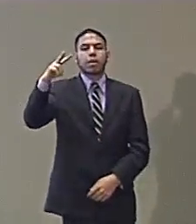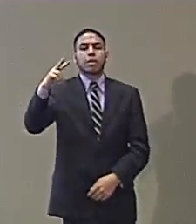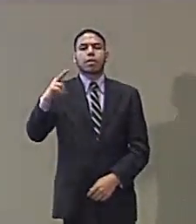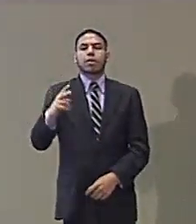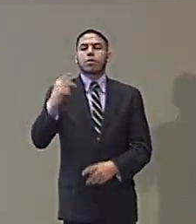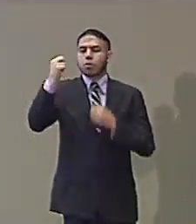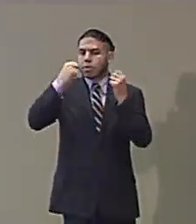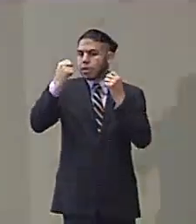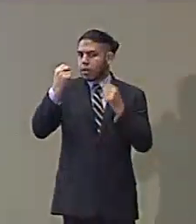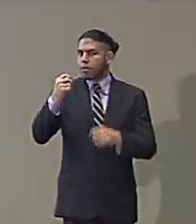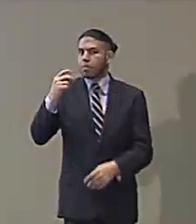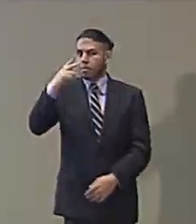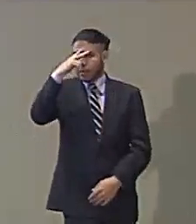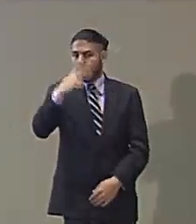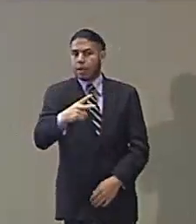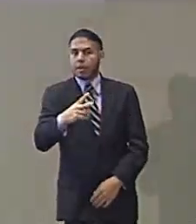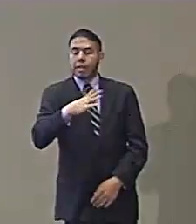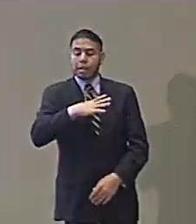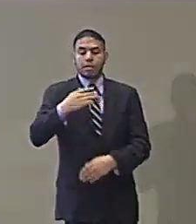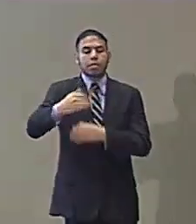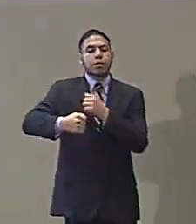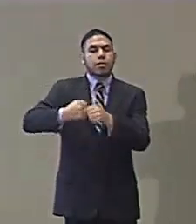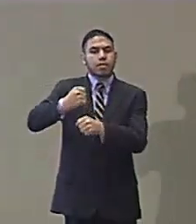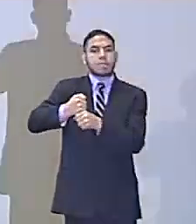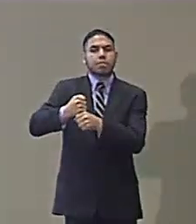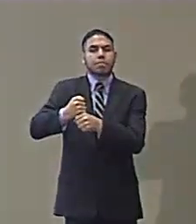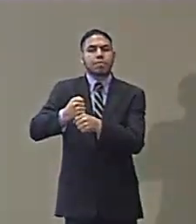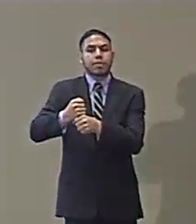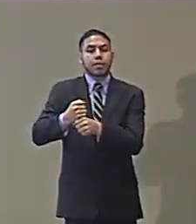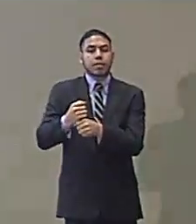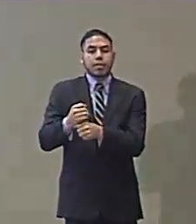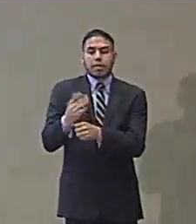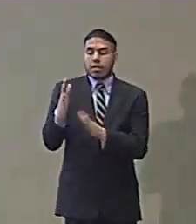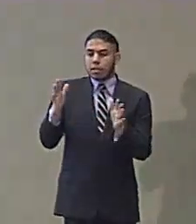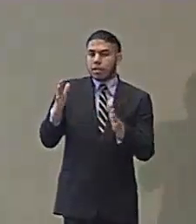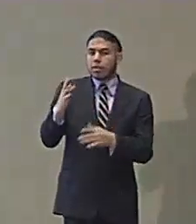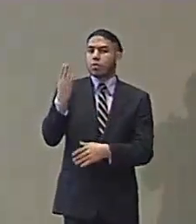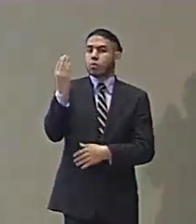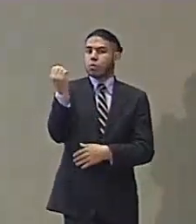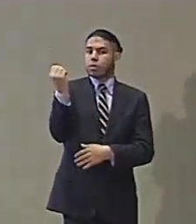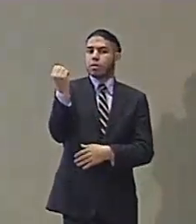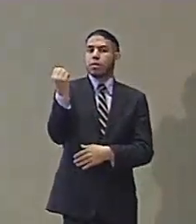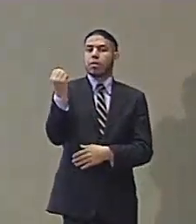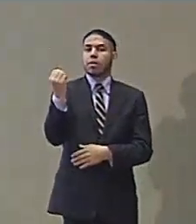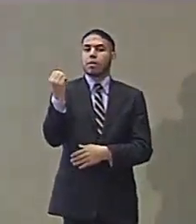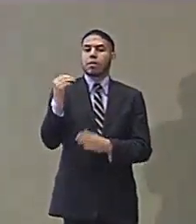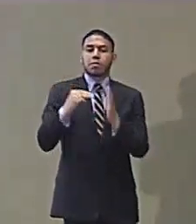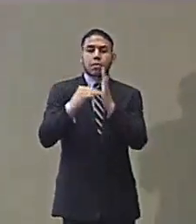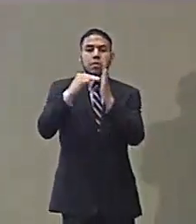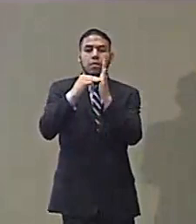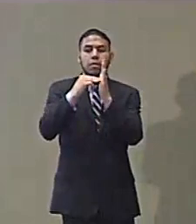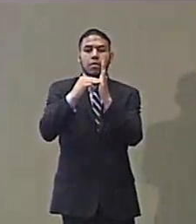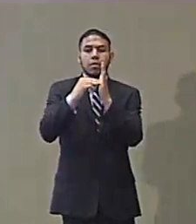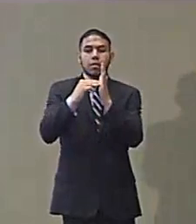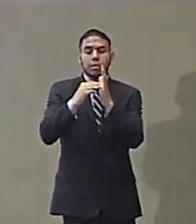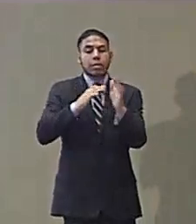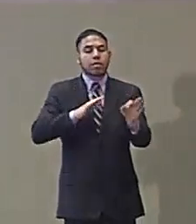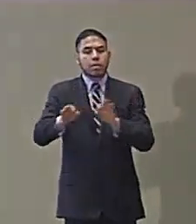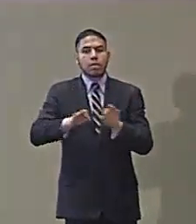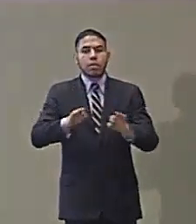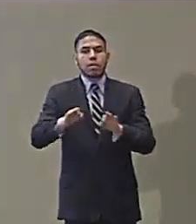en el año casi 9 millones de empleos entre directos